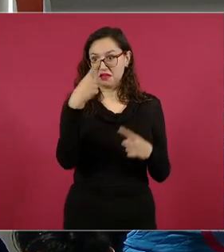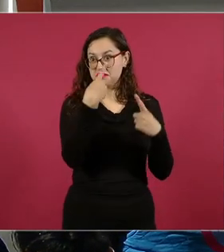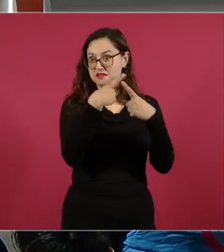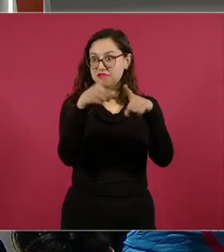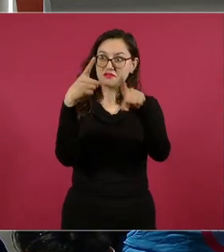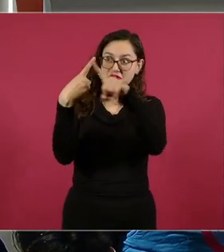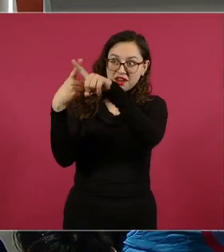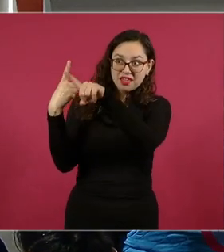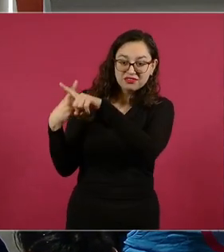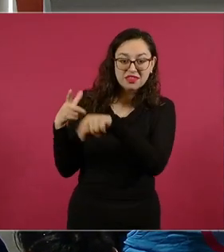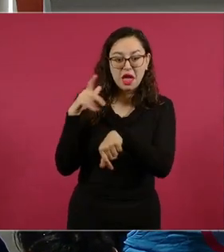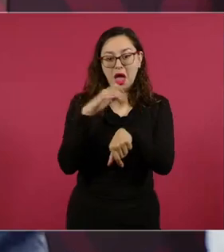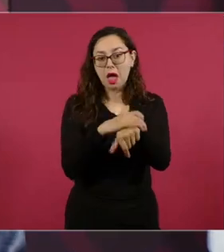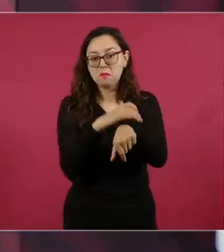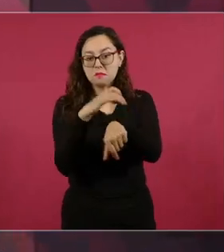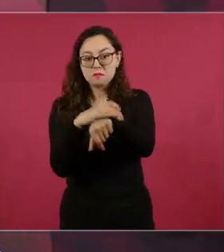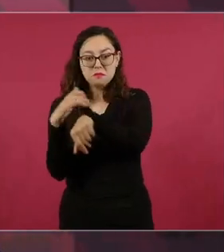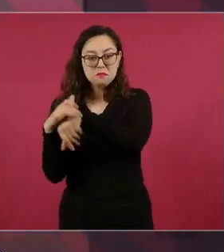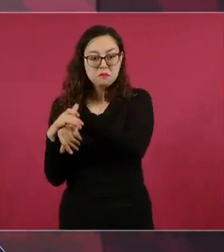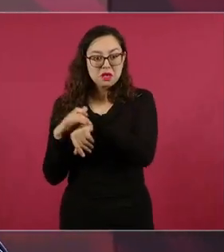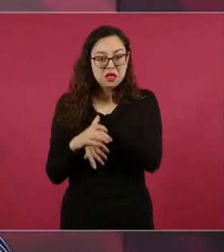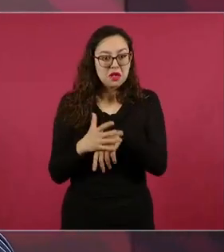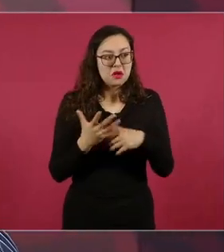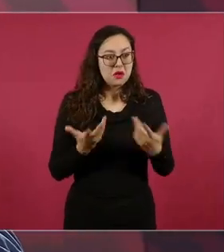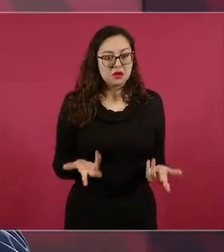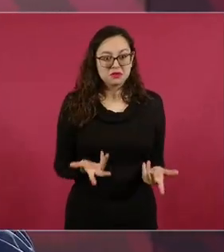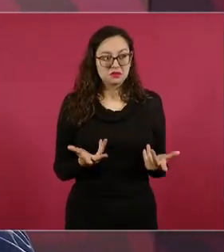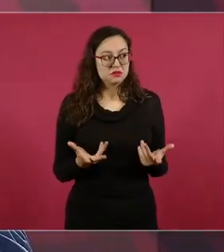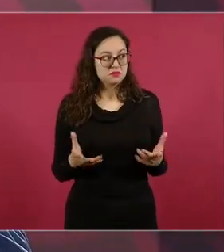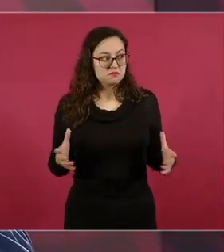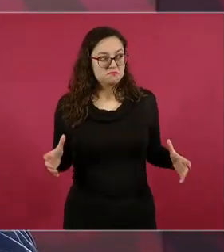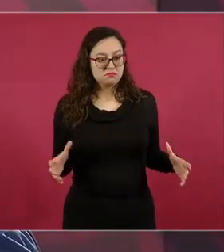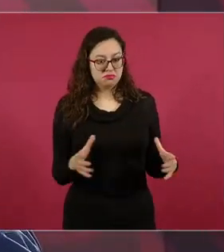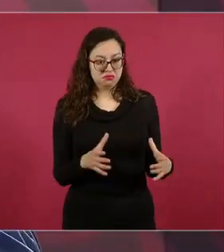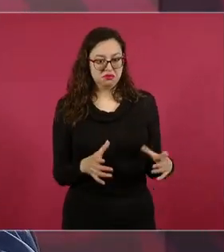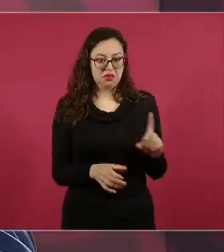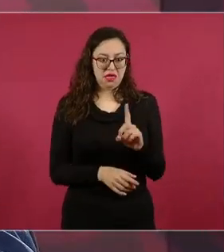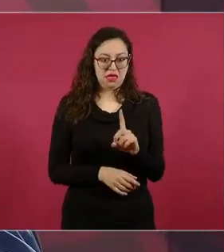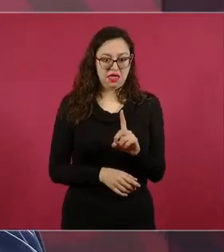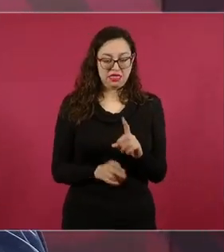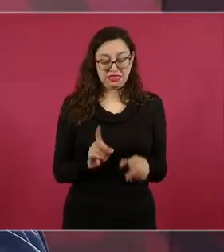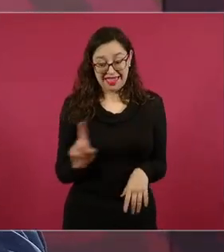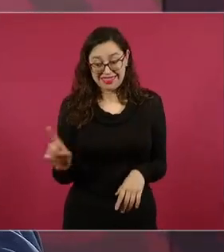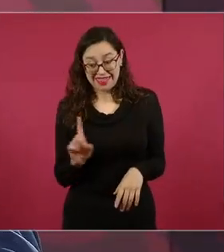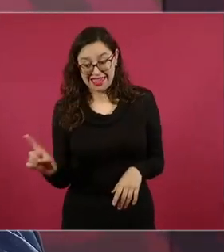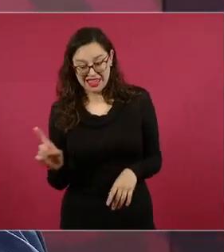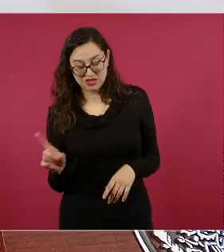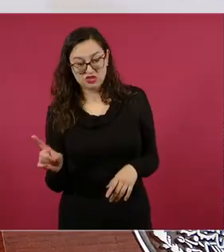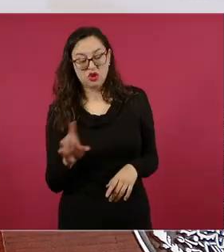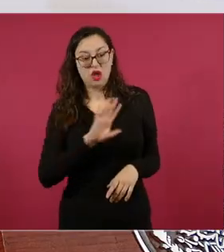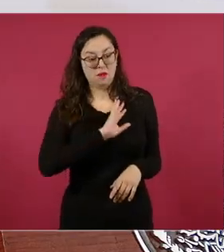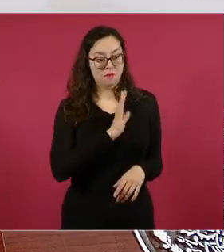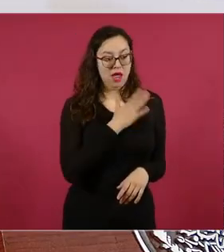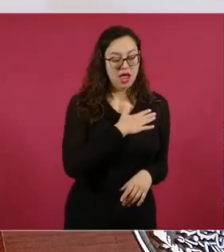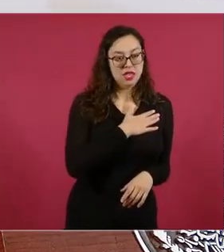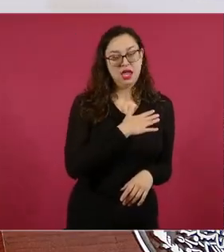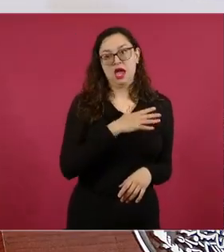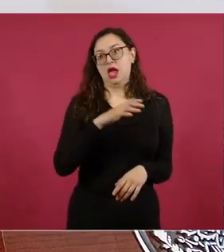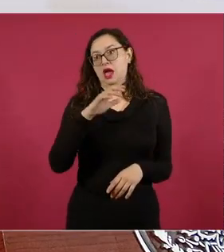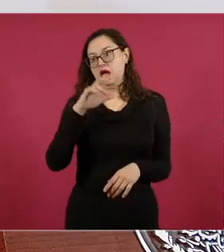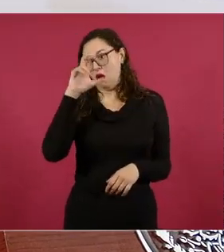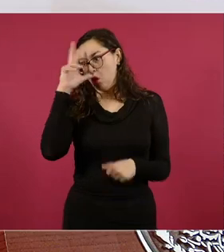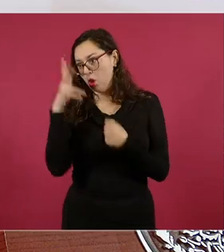y con todo el grupo de derecha de España y de Europa y de América